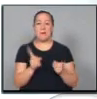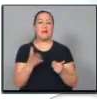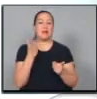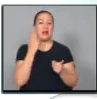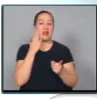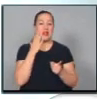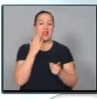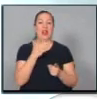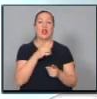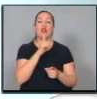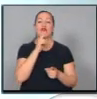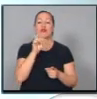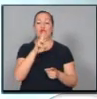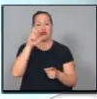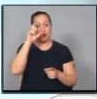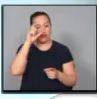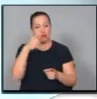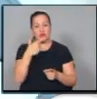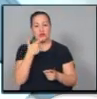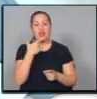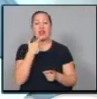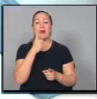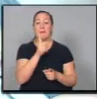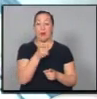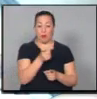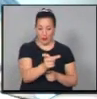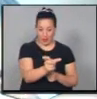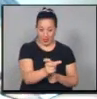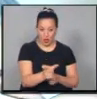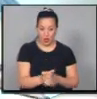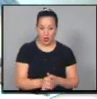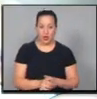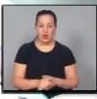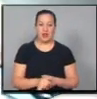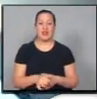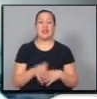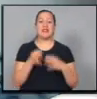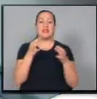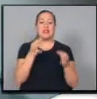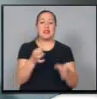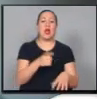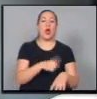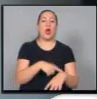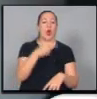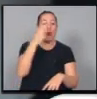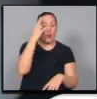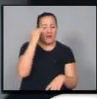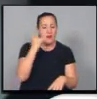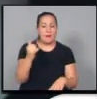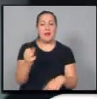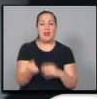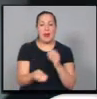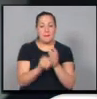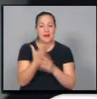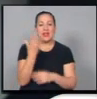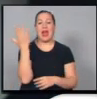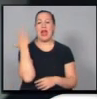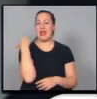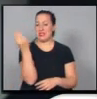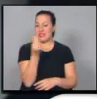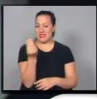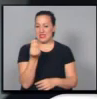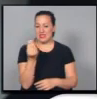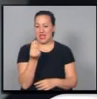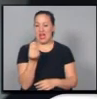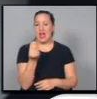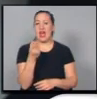Ramón Fernández Torres es el del video, el que llega a las 9:00 de la mañana del sábado pasado